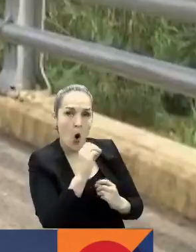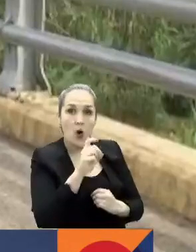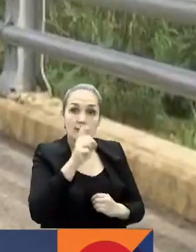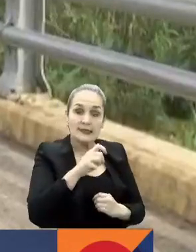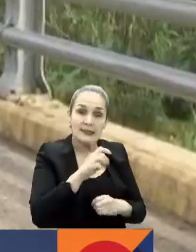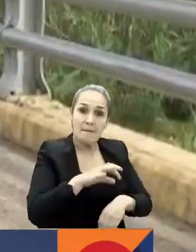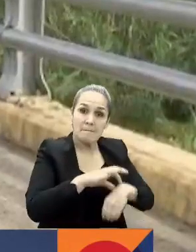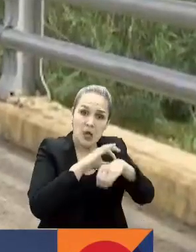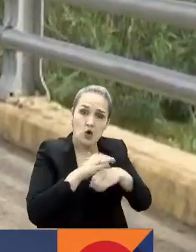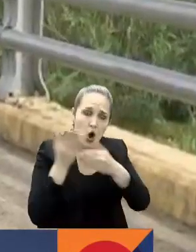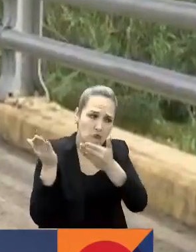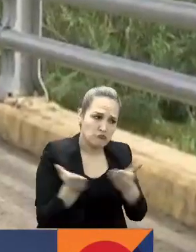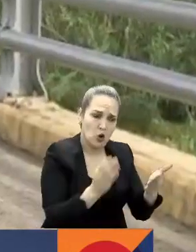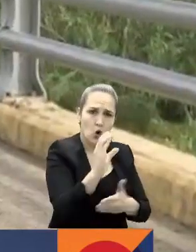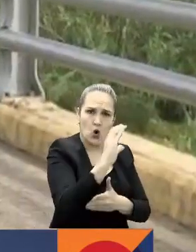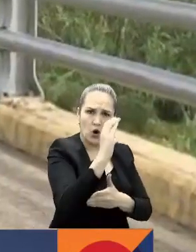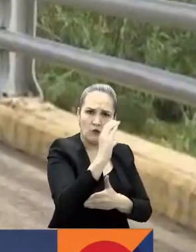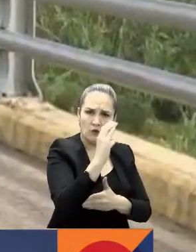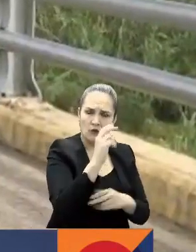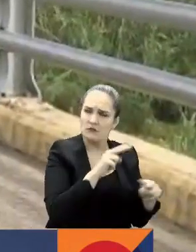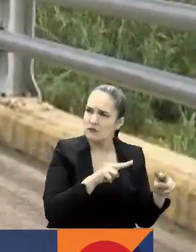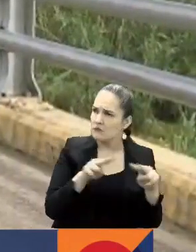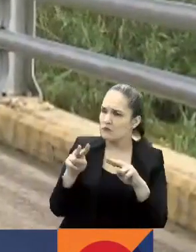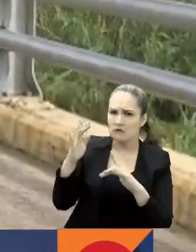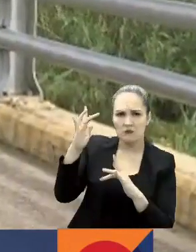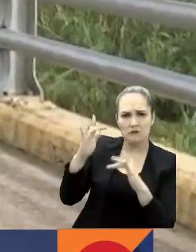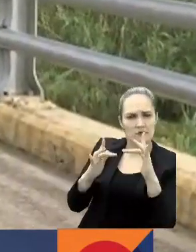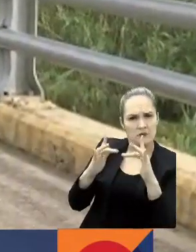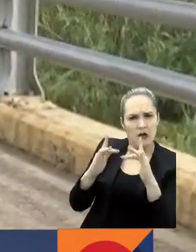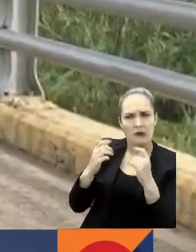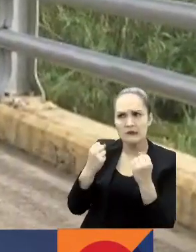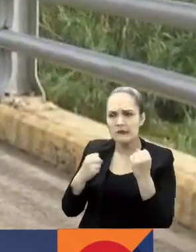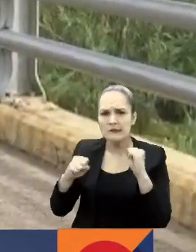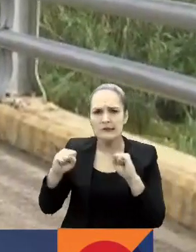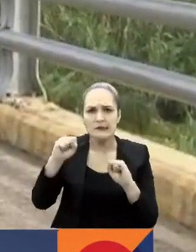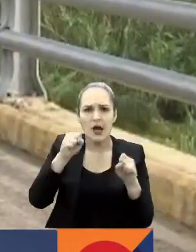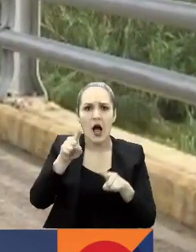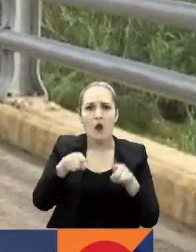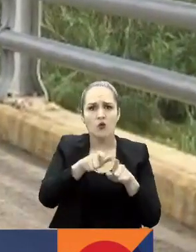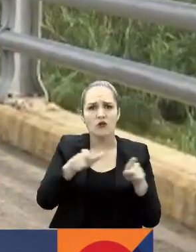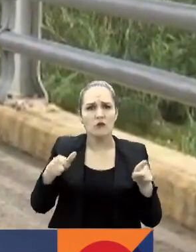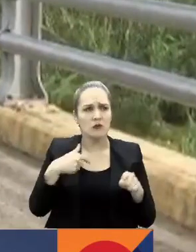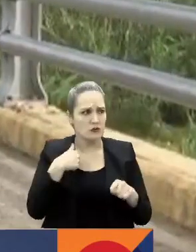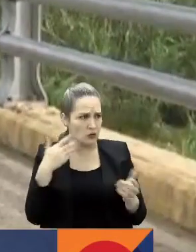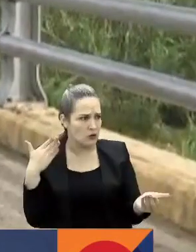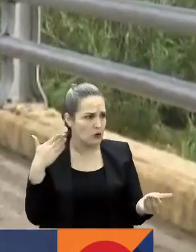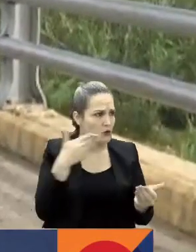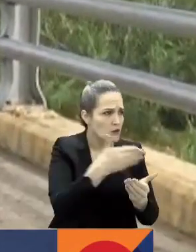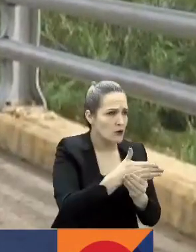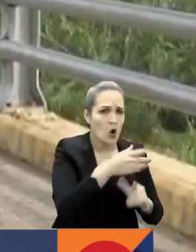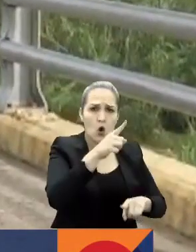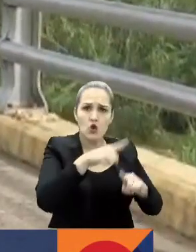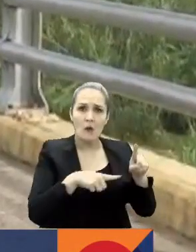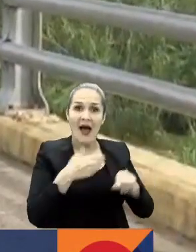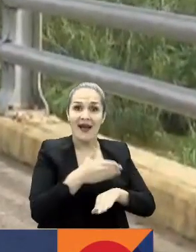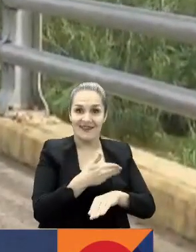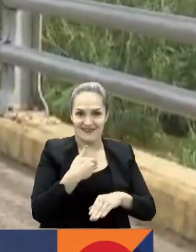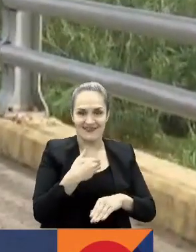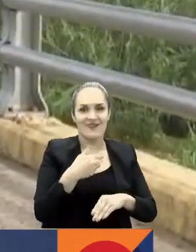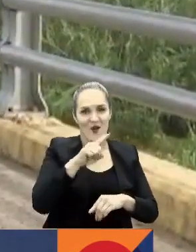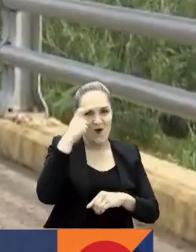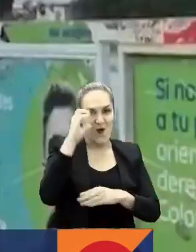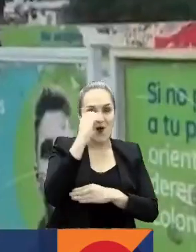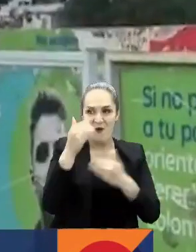Colombia. Esto ha generado expectativa en la zona fronteriza, donde muchas personas se quedaron represadas esperando el paso tras los anuncios del